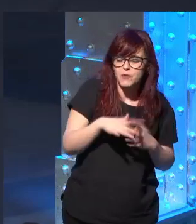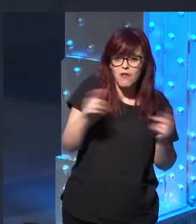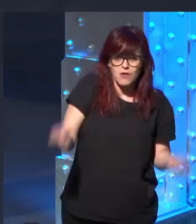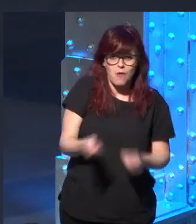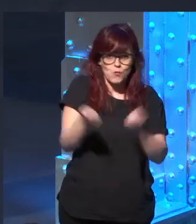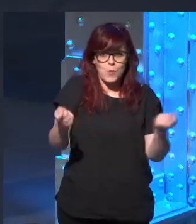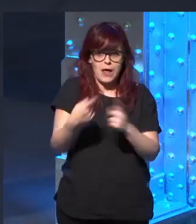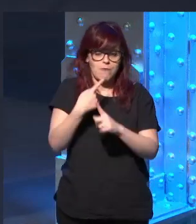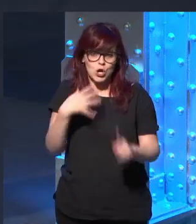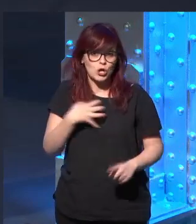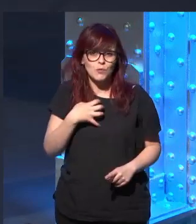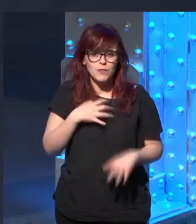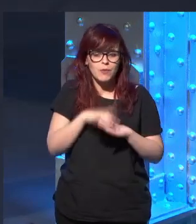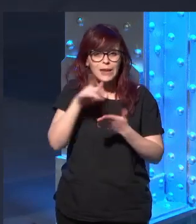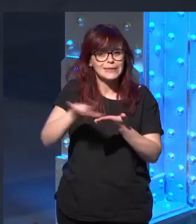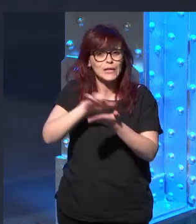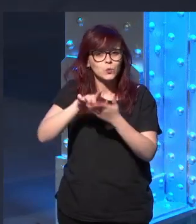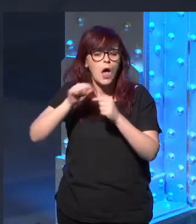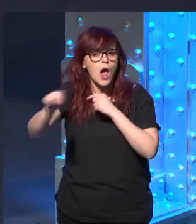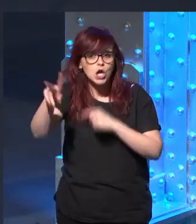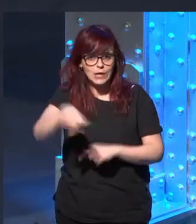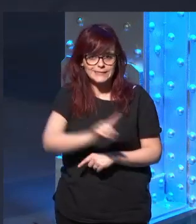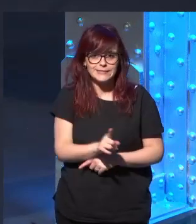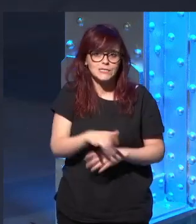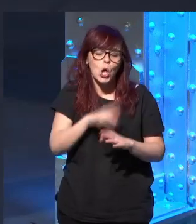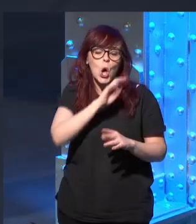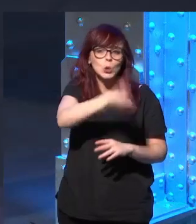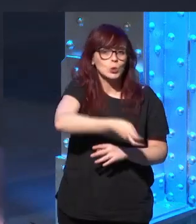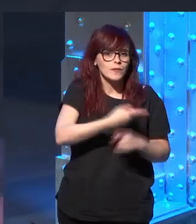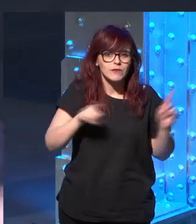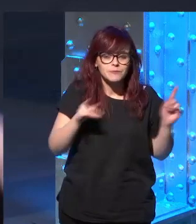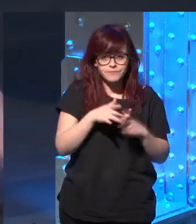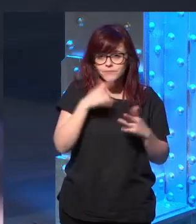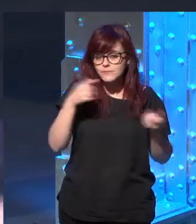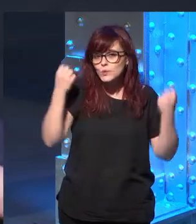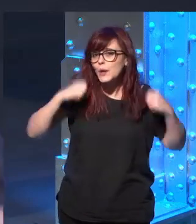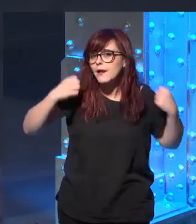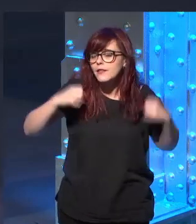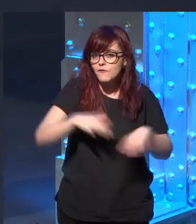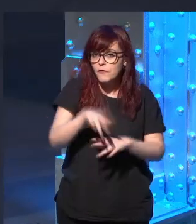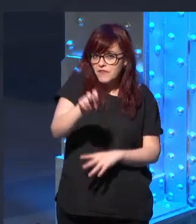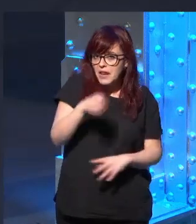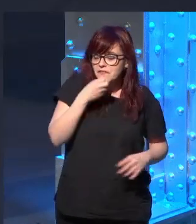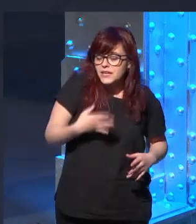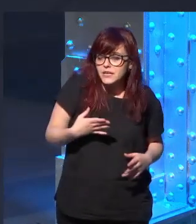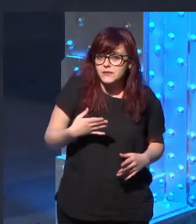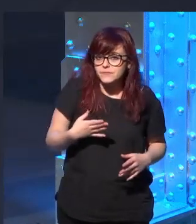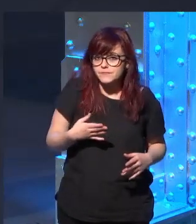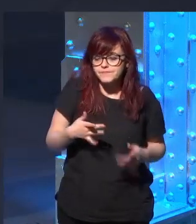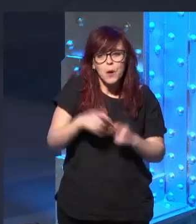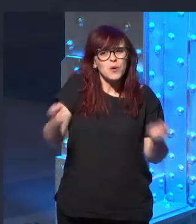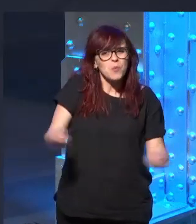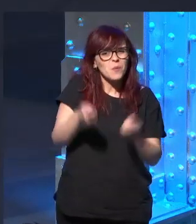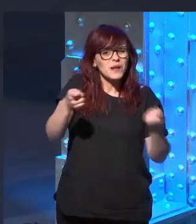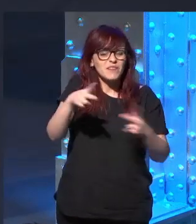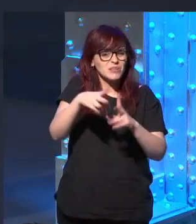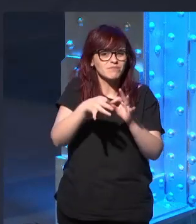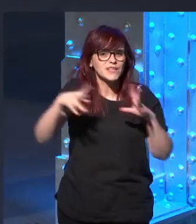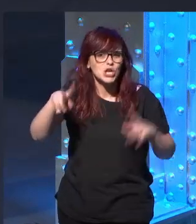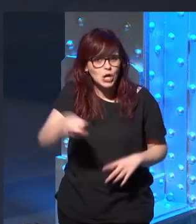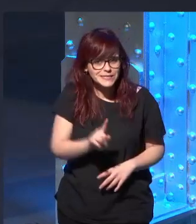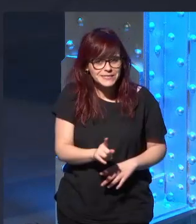publicable, porque no es literatura, es otra cosa. Es un ejercicio que puede irte muy bien, pero no creo que sea publicable. Y